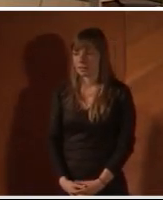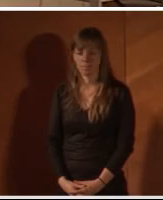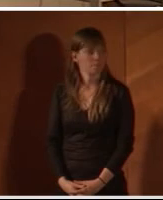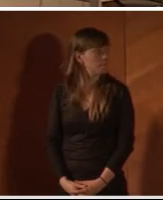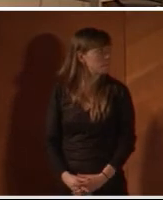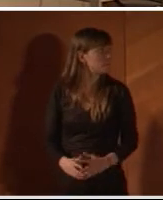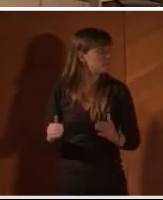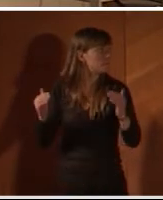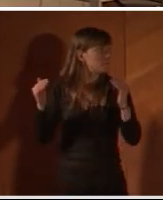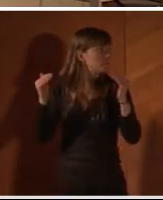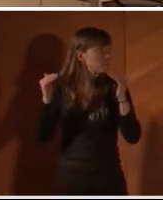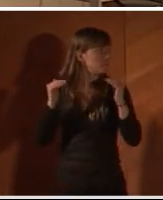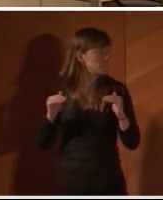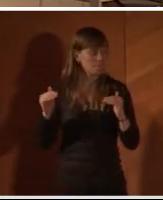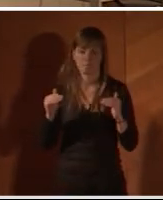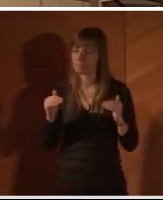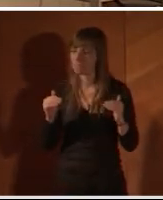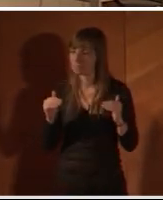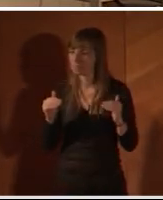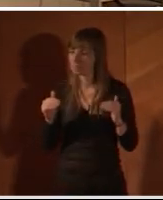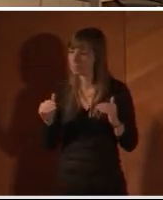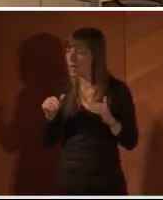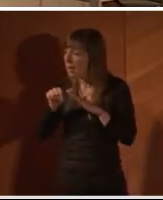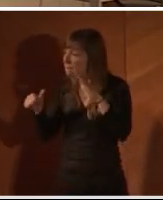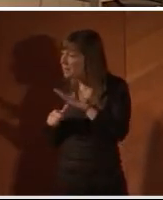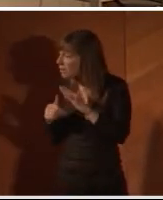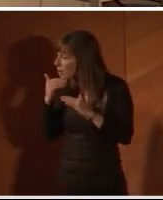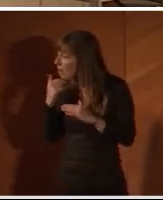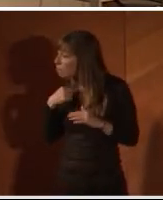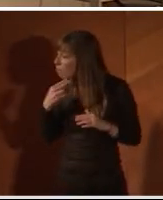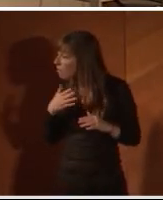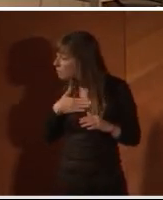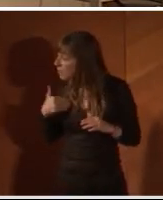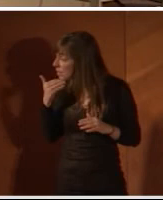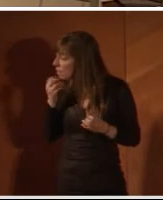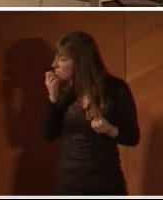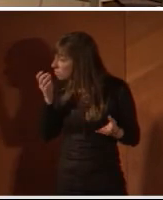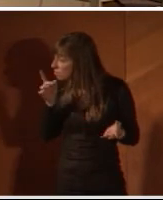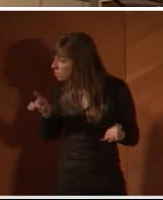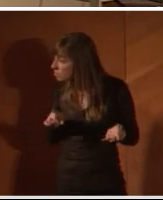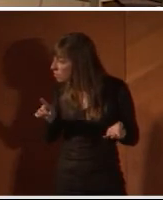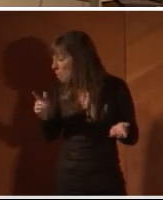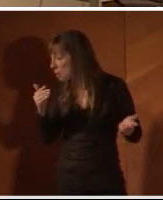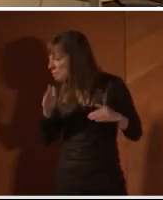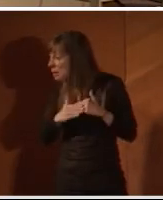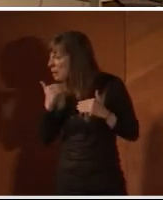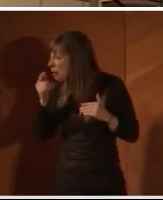Luis Hernández, nos vas a dar algunas palabras, nos vas a brindar algunas palabras, un saludo, aunque